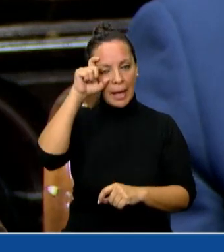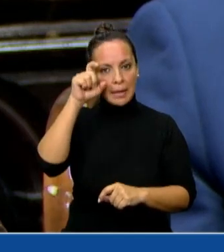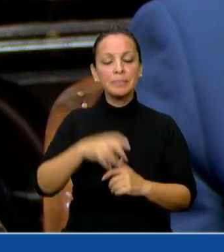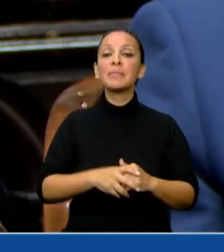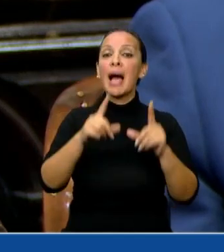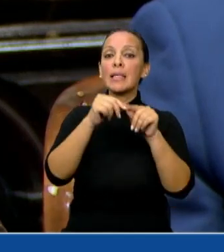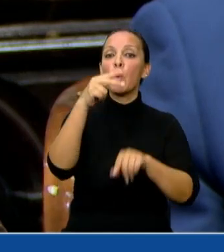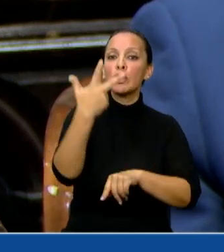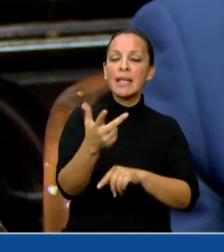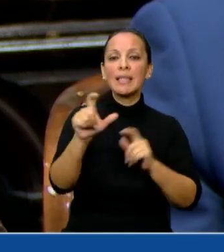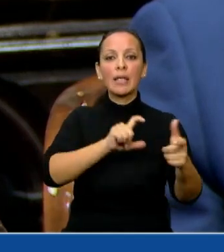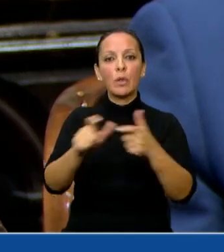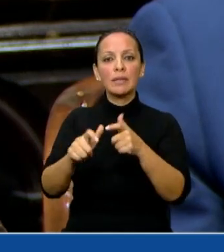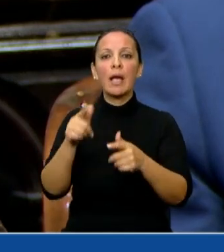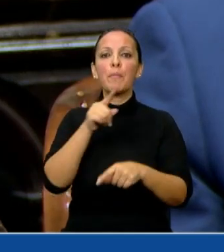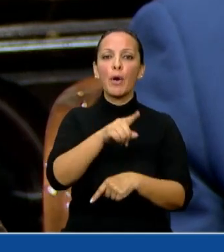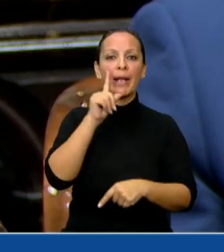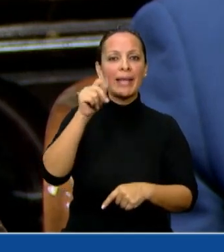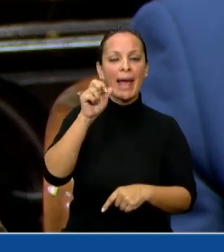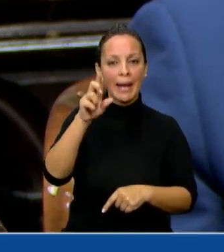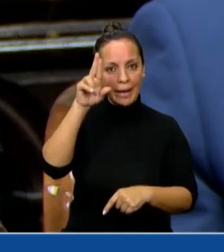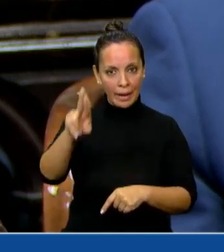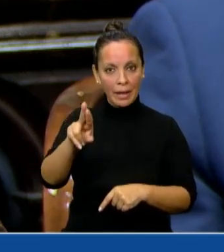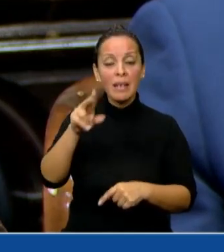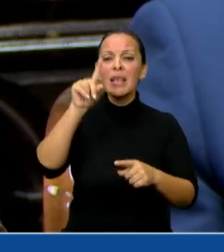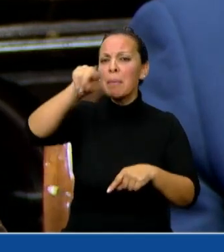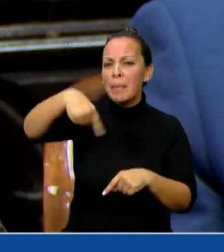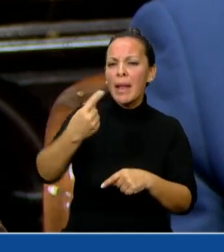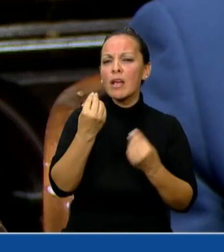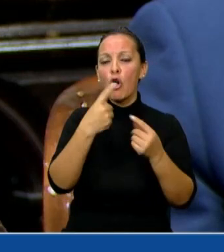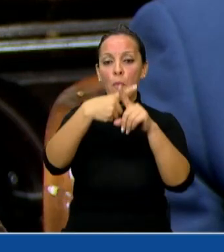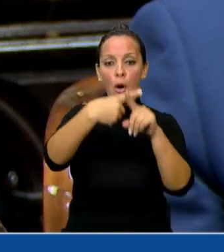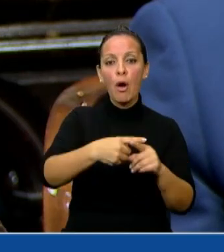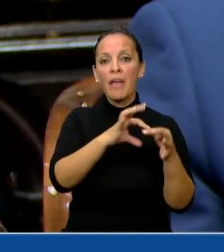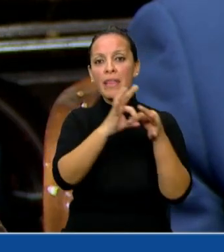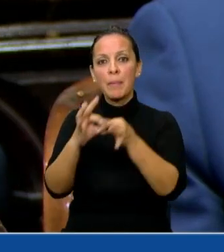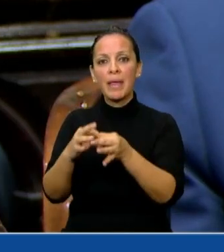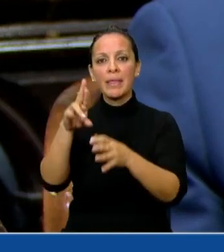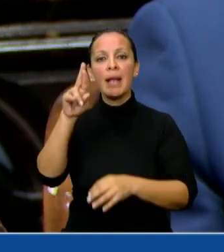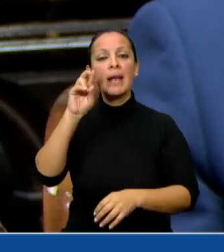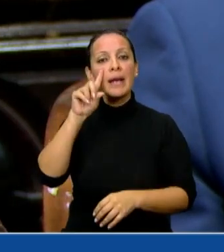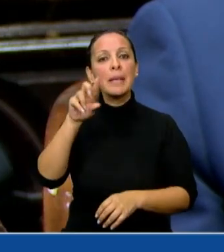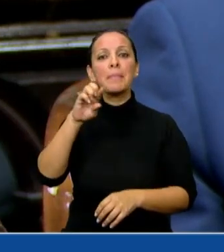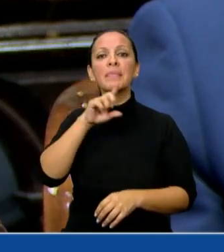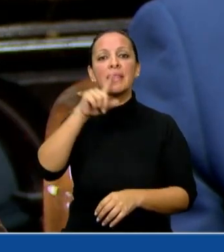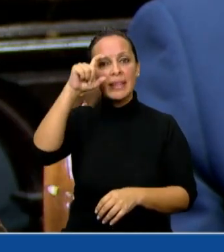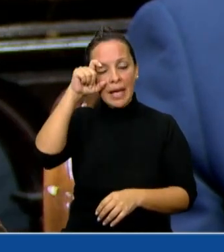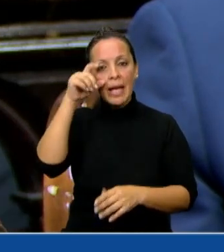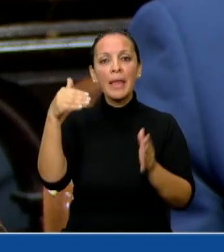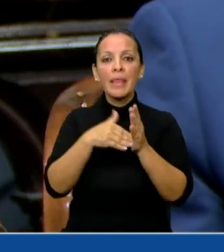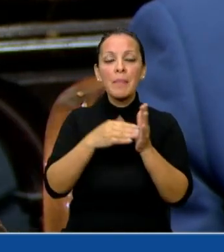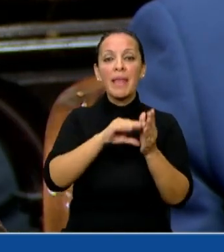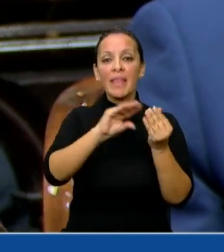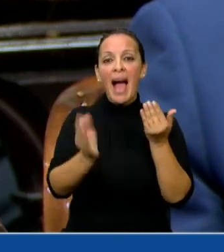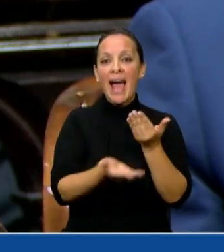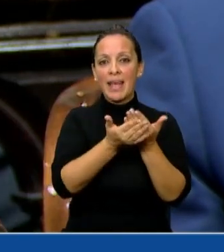el índice actualizable por IAR que será calculado en función del RIPTE de acuerdo con la metodología establecida en el anexo